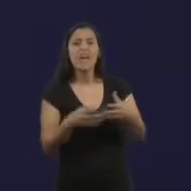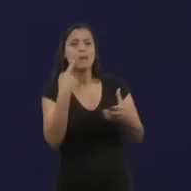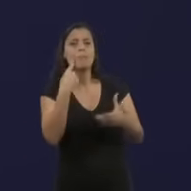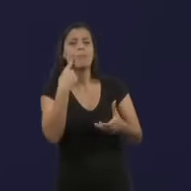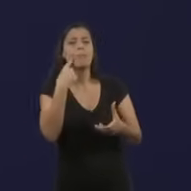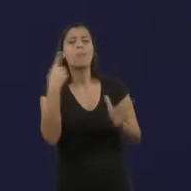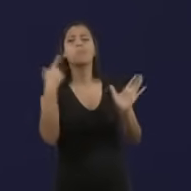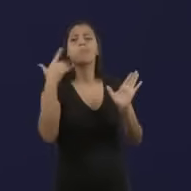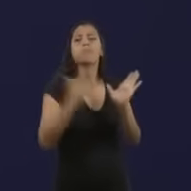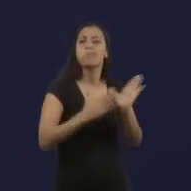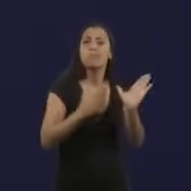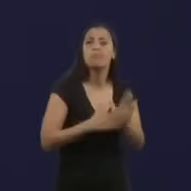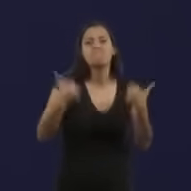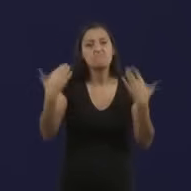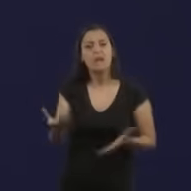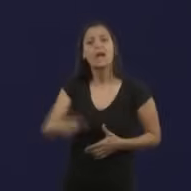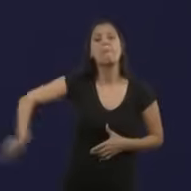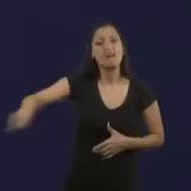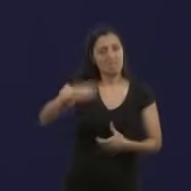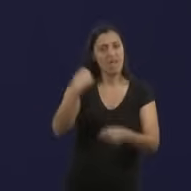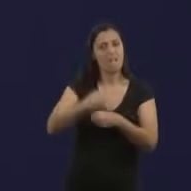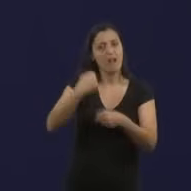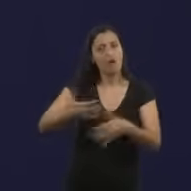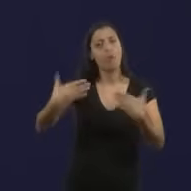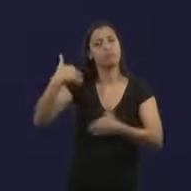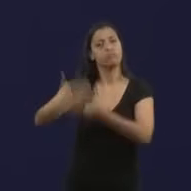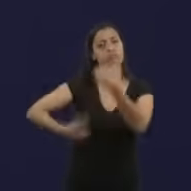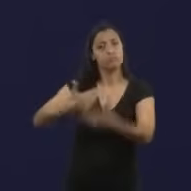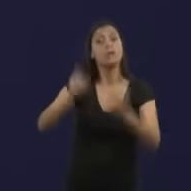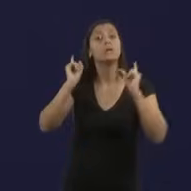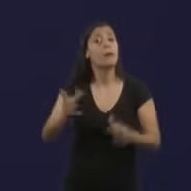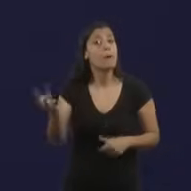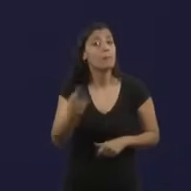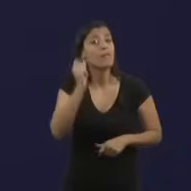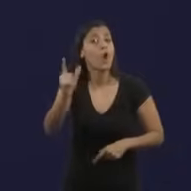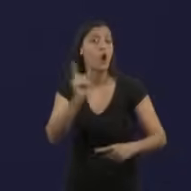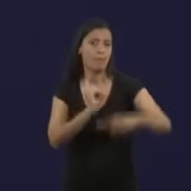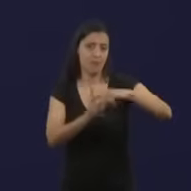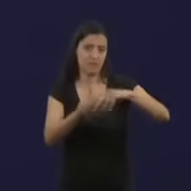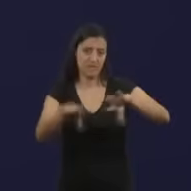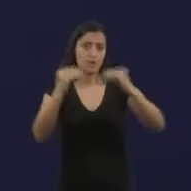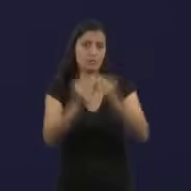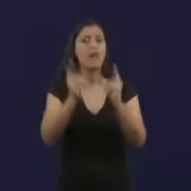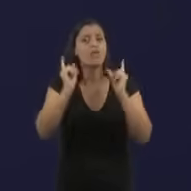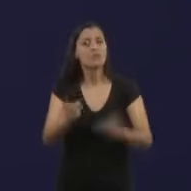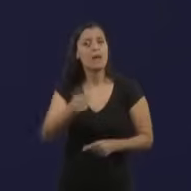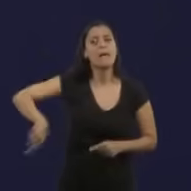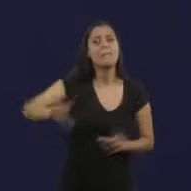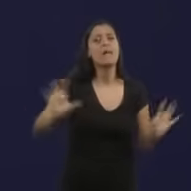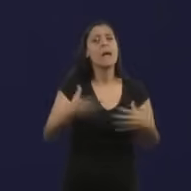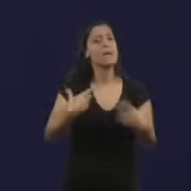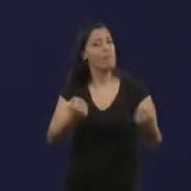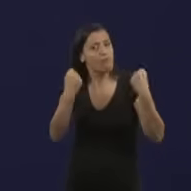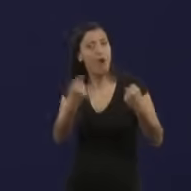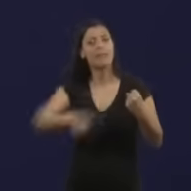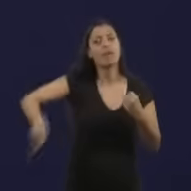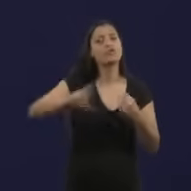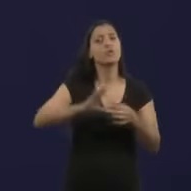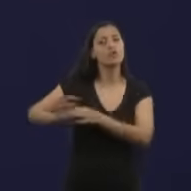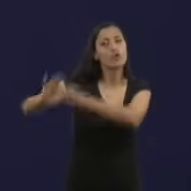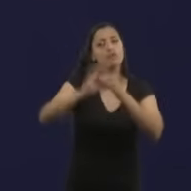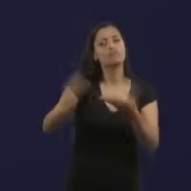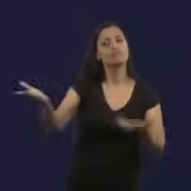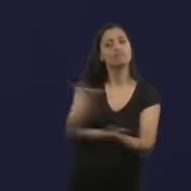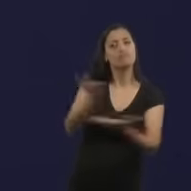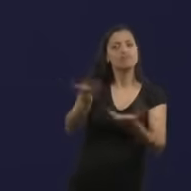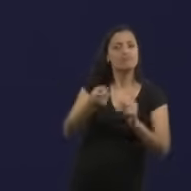solo por su capacidad de trabajo eh Por los resultados Pero además por su solidez y por lo bien que nos llevamos entre nosotros así que